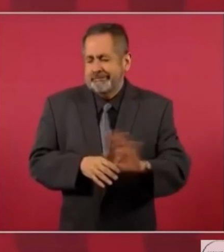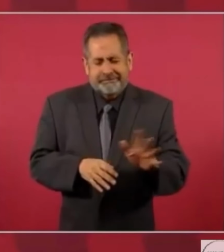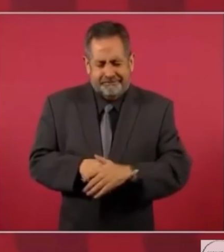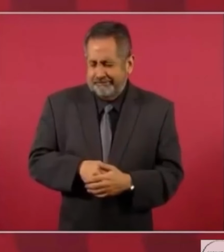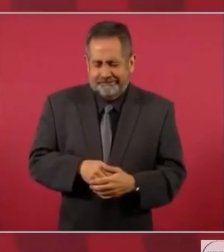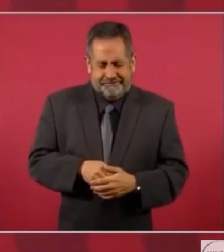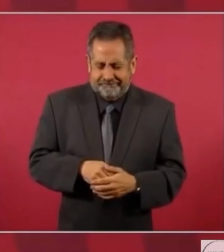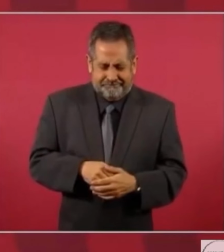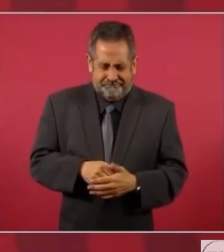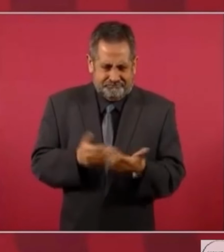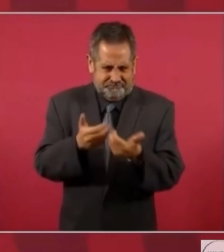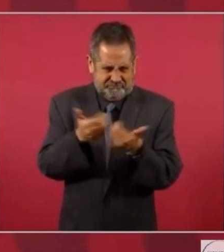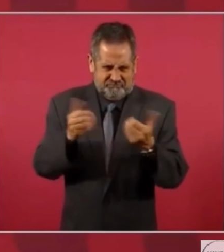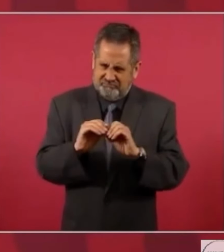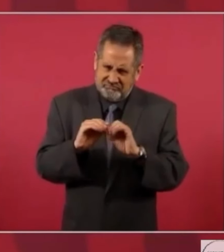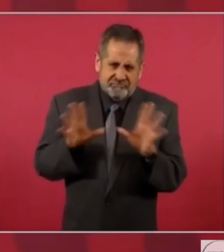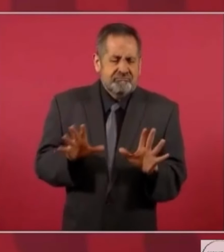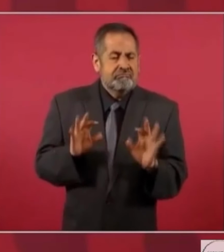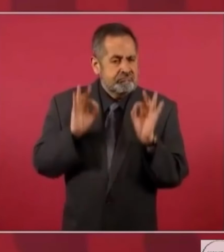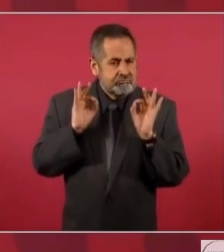es